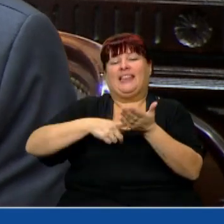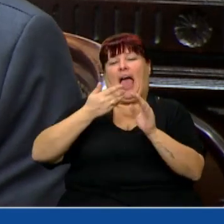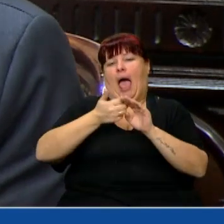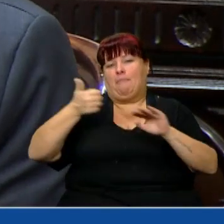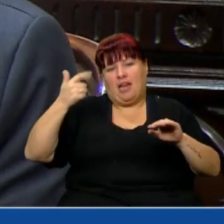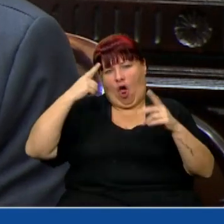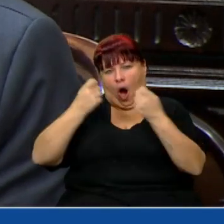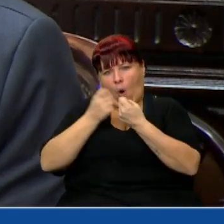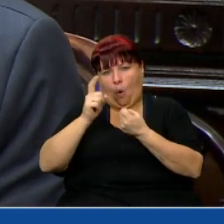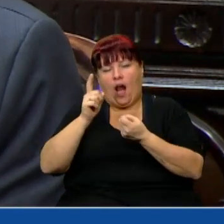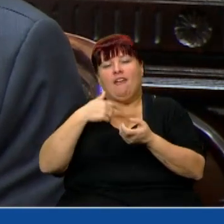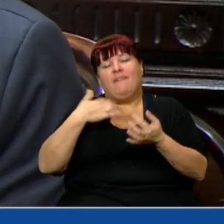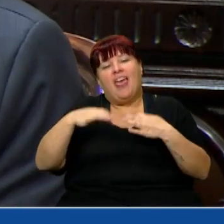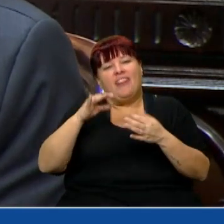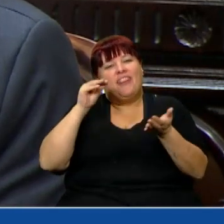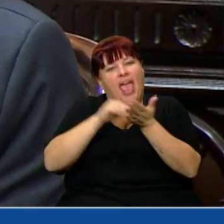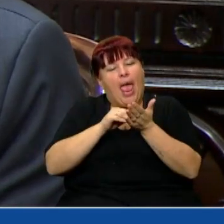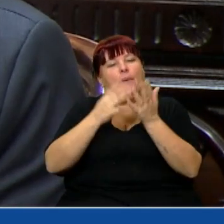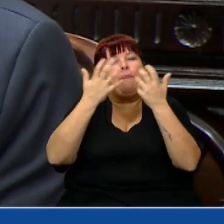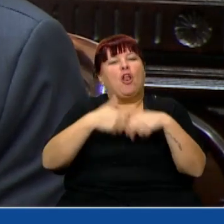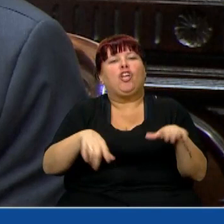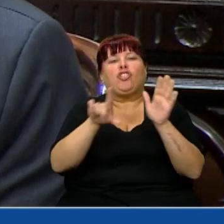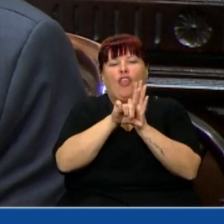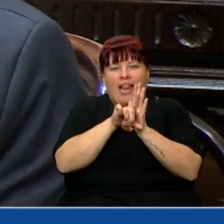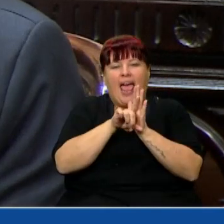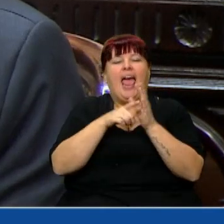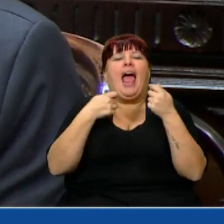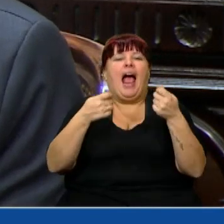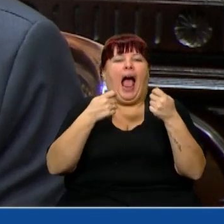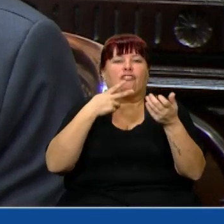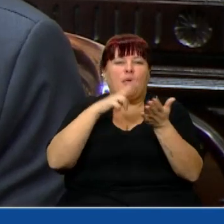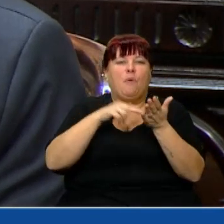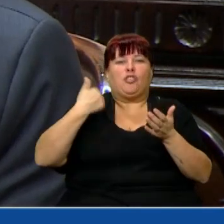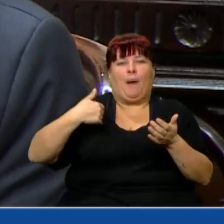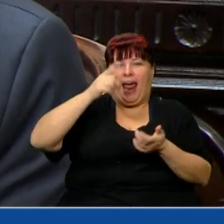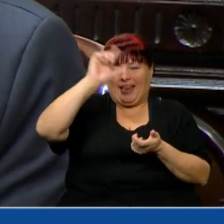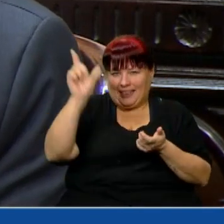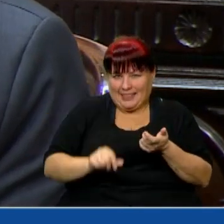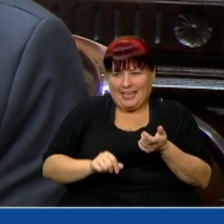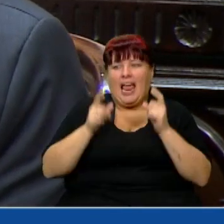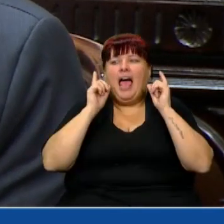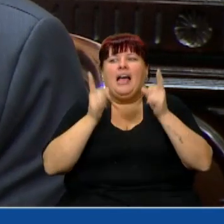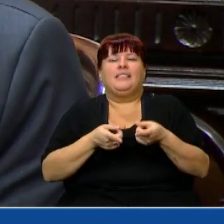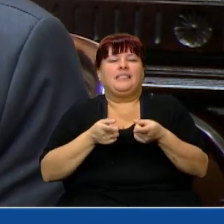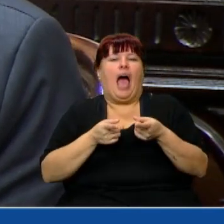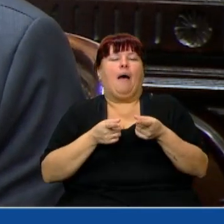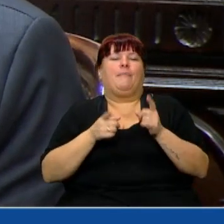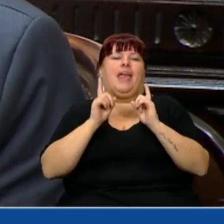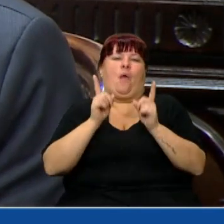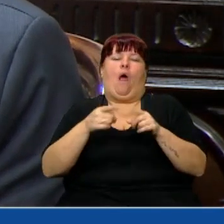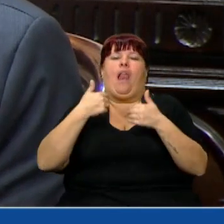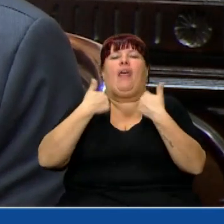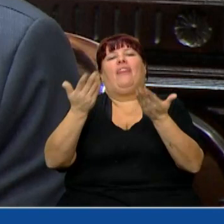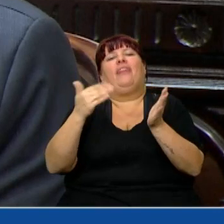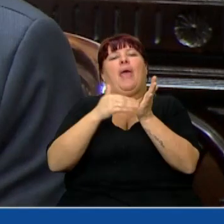disidencia sobre el que debería contemplarse los proyectos de ley, el costo fiscal que tiene para el país, así como también no dejar la